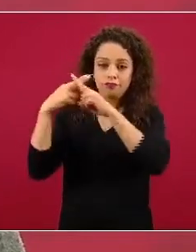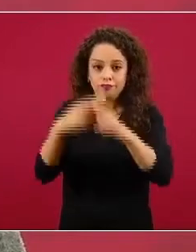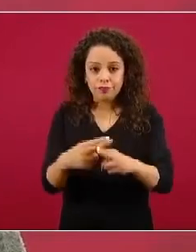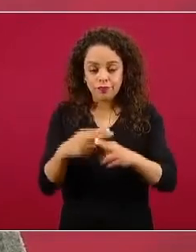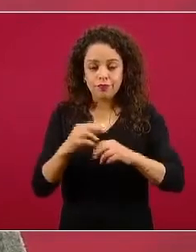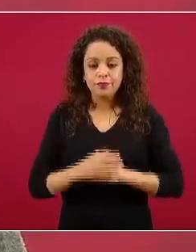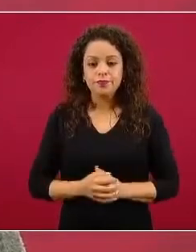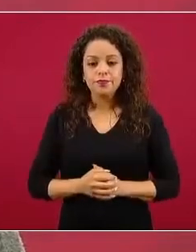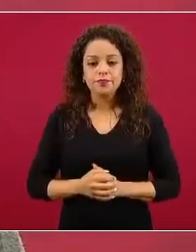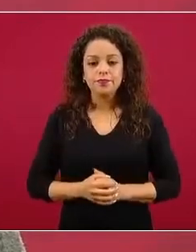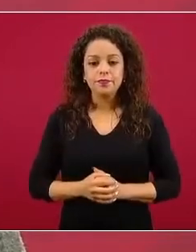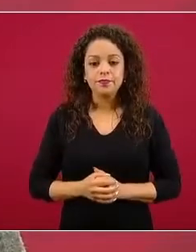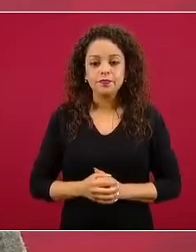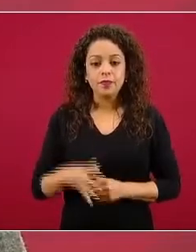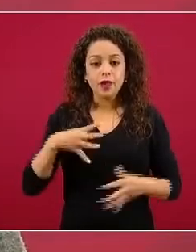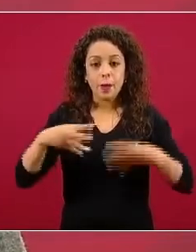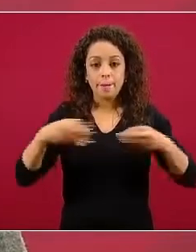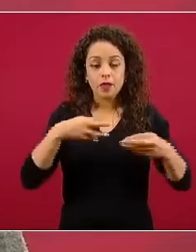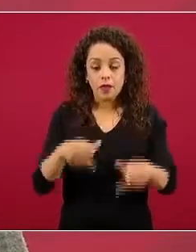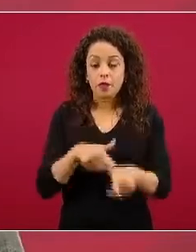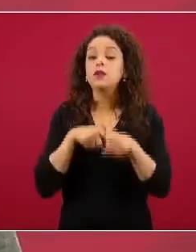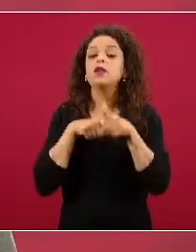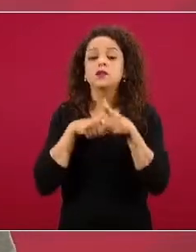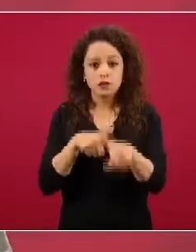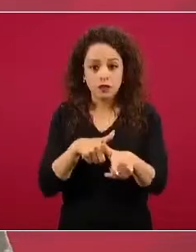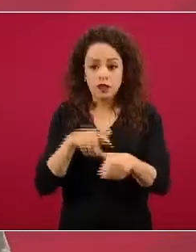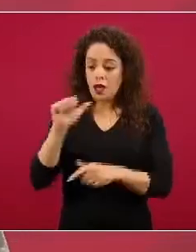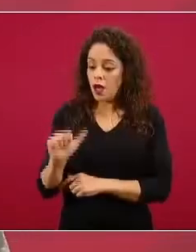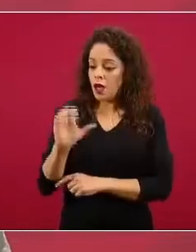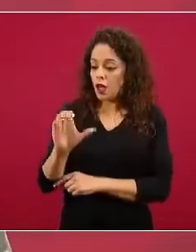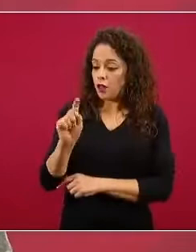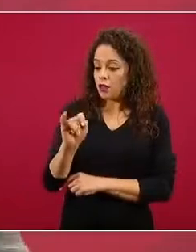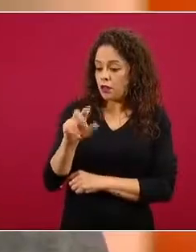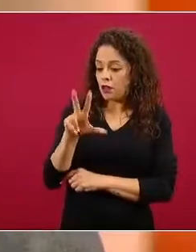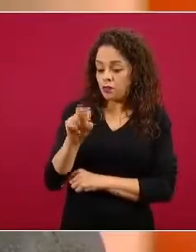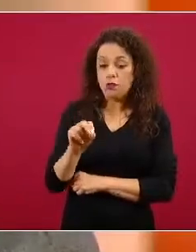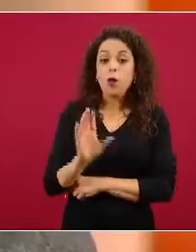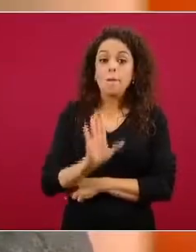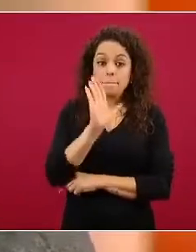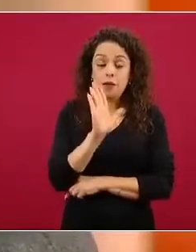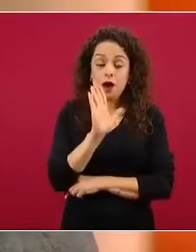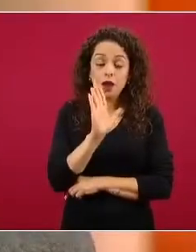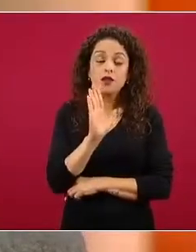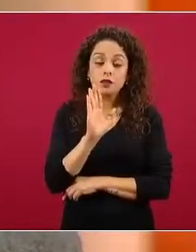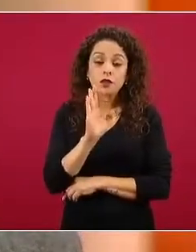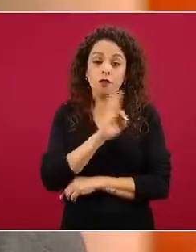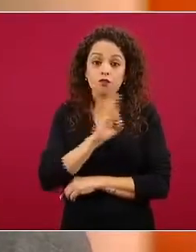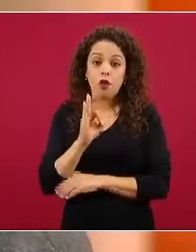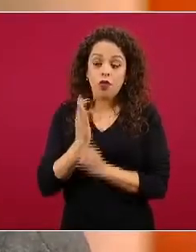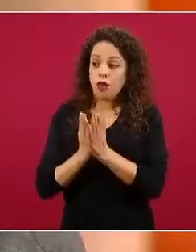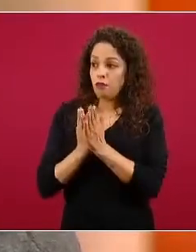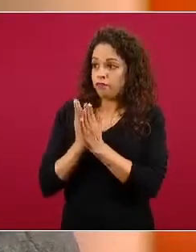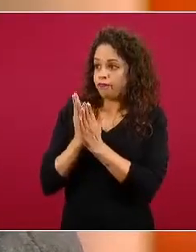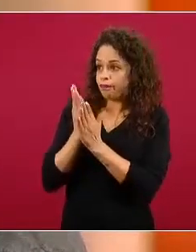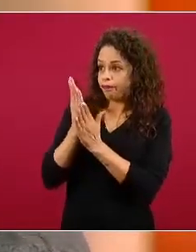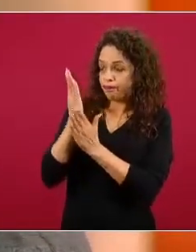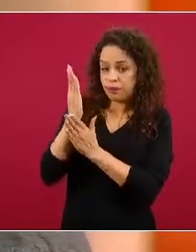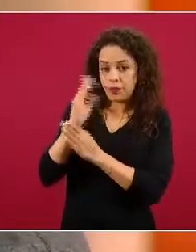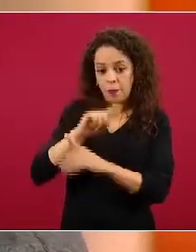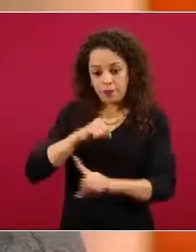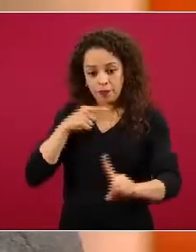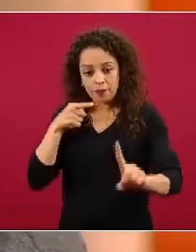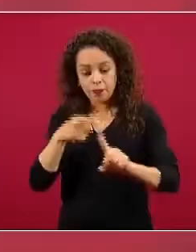patriótica. La epidemia sigue activa, la epidemia tiene cierta tendencia a la alza, está concentrada este fenómeno en 8